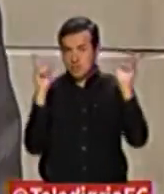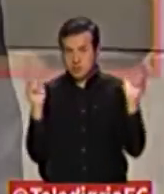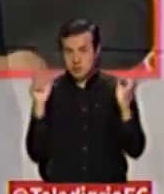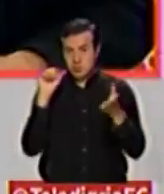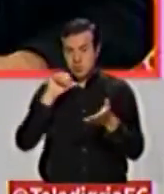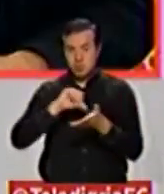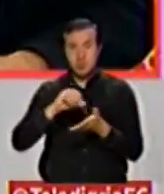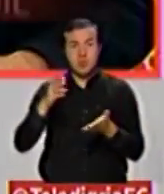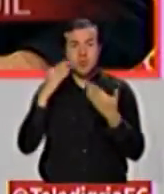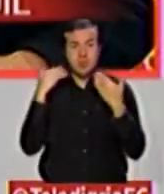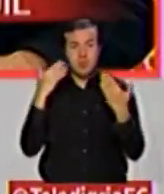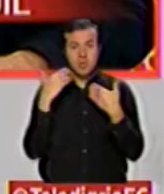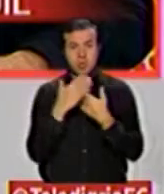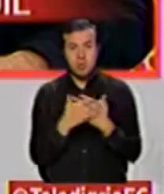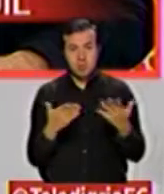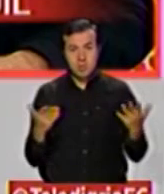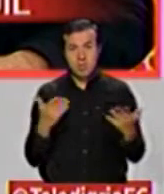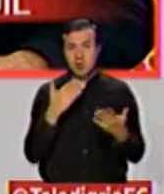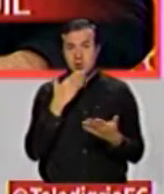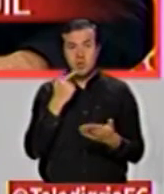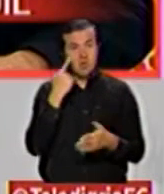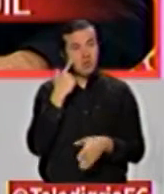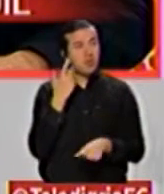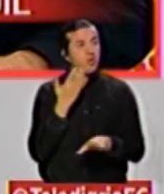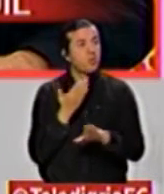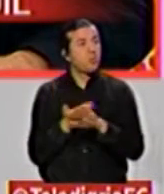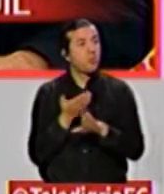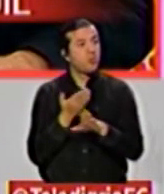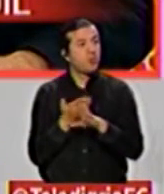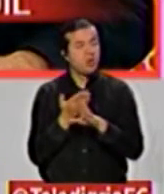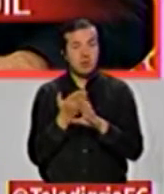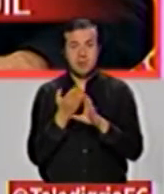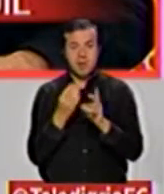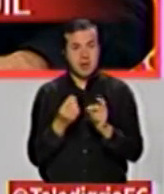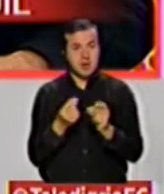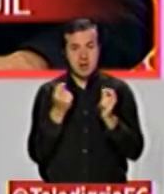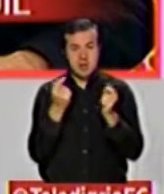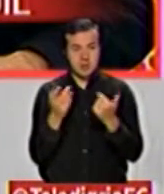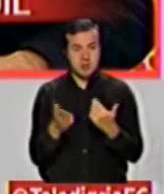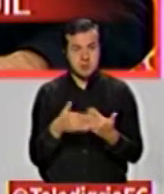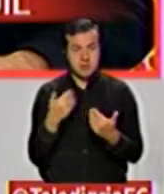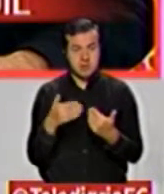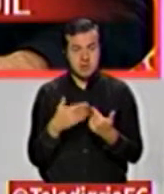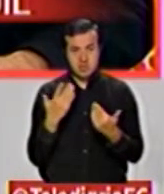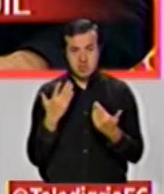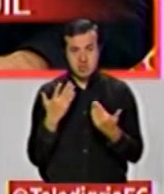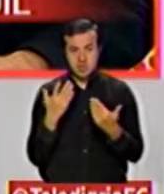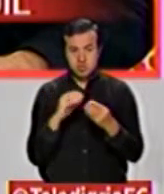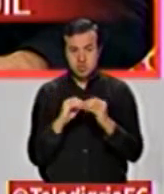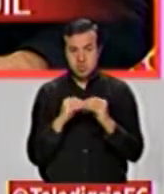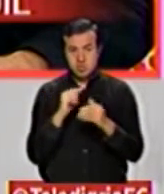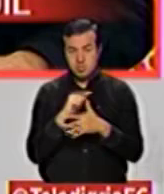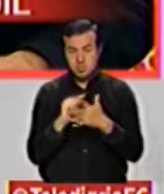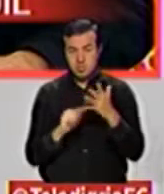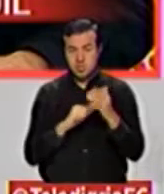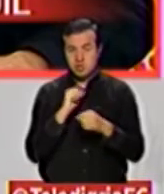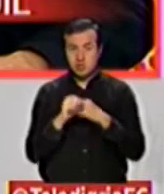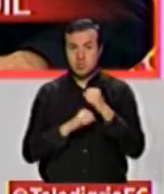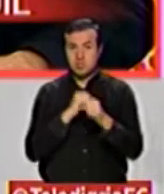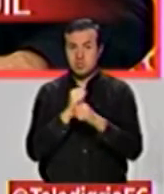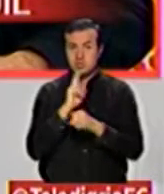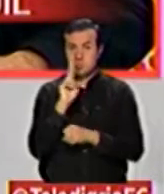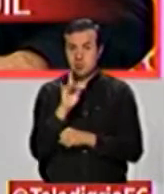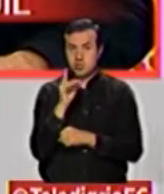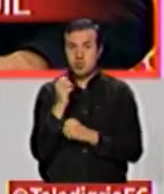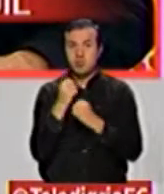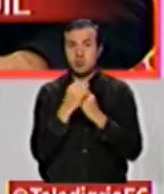ciudad de Guayaquil. La mejor demostración de que se trata de un sistema rápido y fácil son los números. En el año 2018,